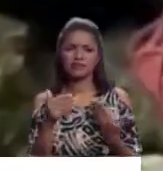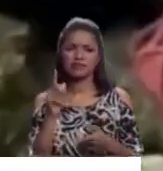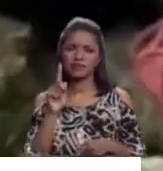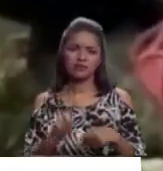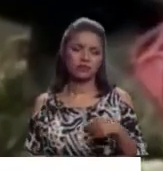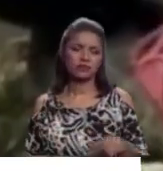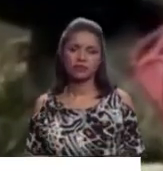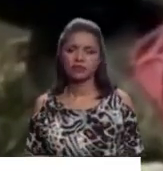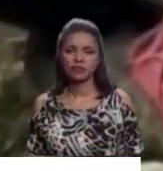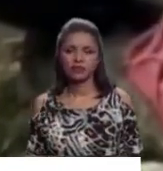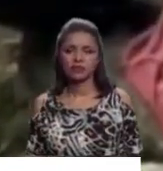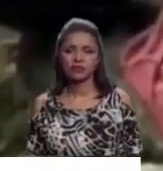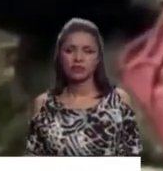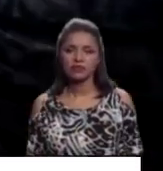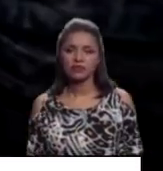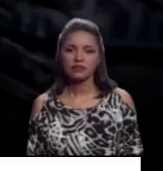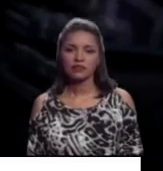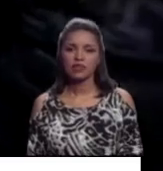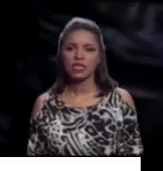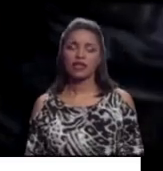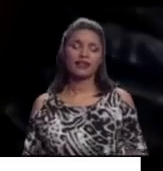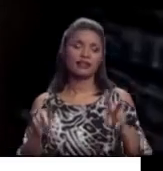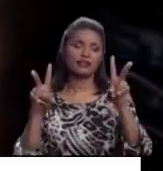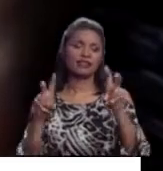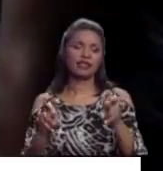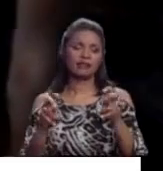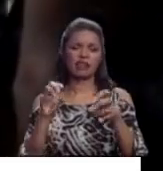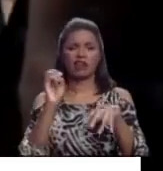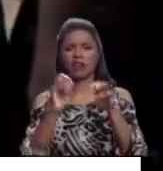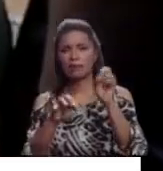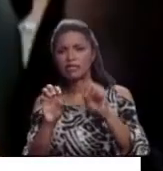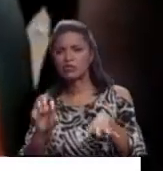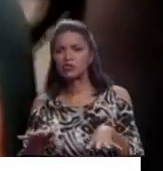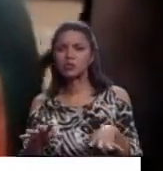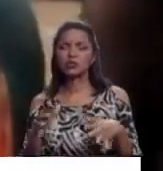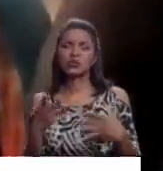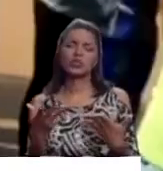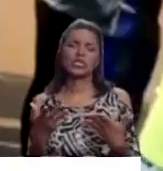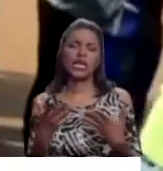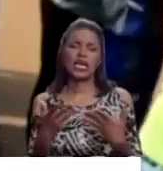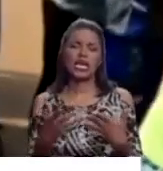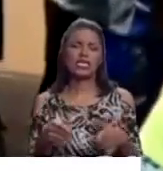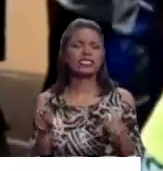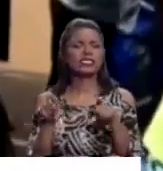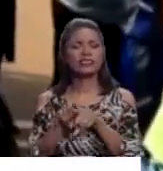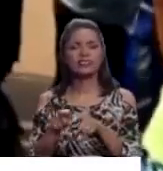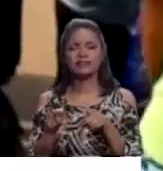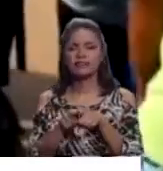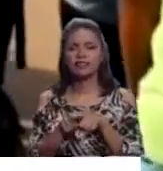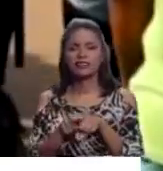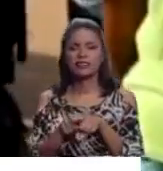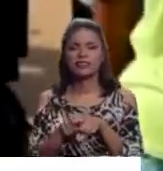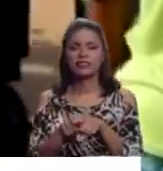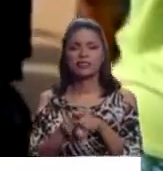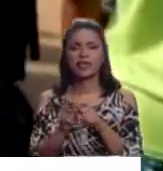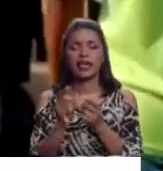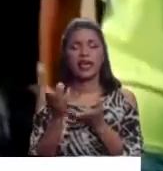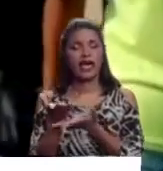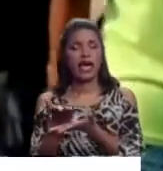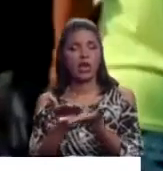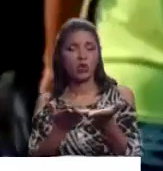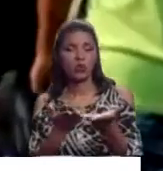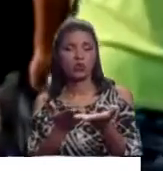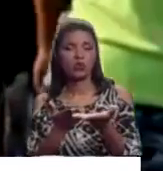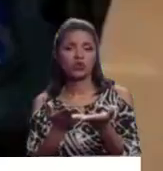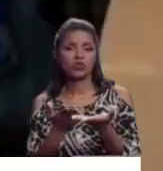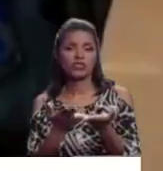No solamente se quejan de tema de salubridad, de la basura que dejan y todo esto, la conducta, sino también de que algunos